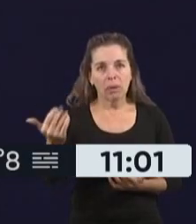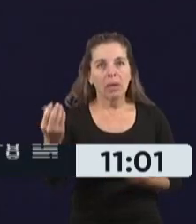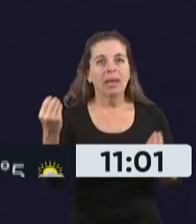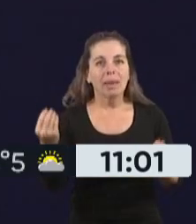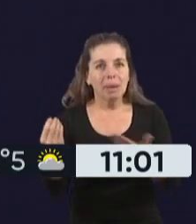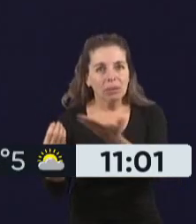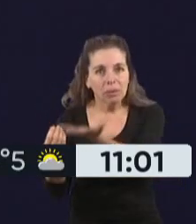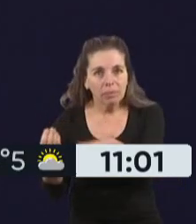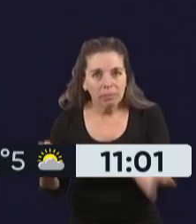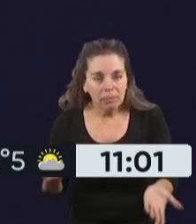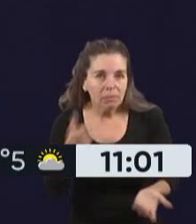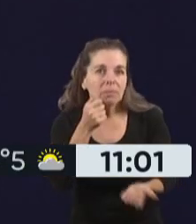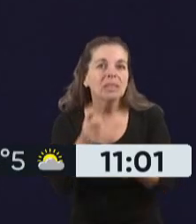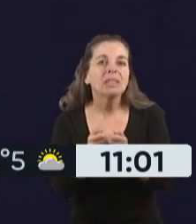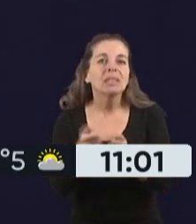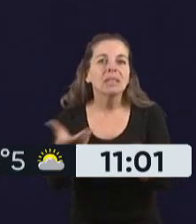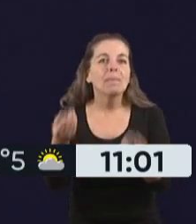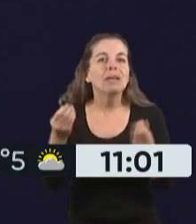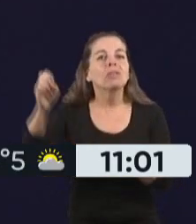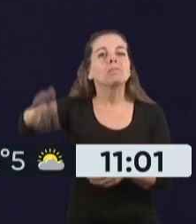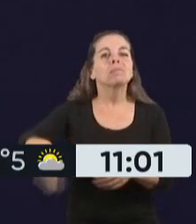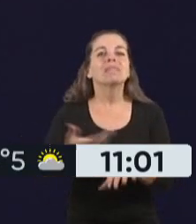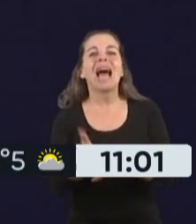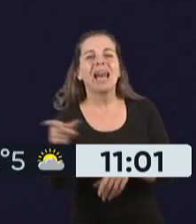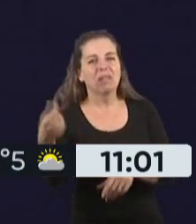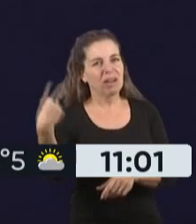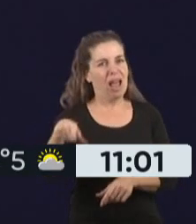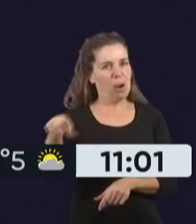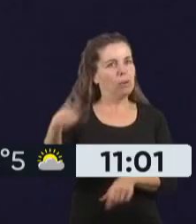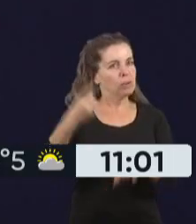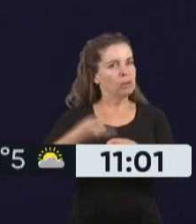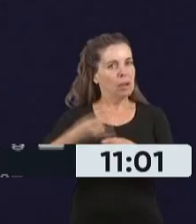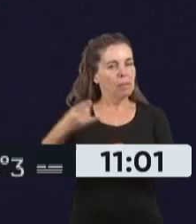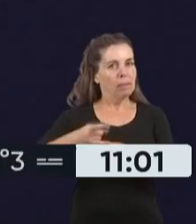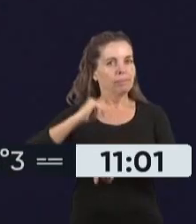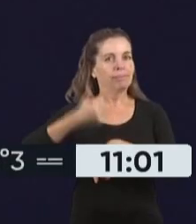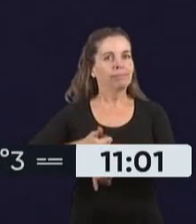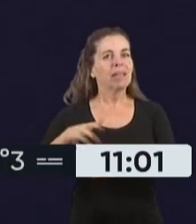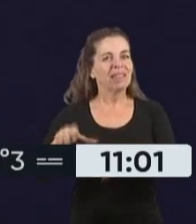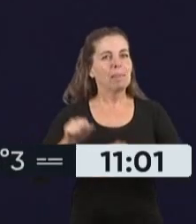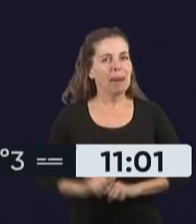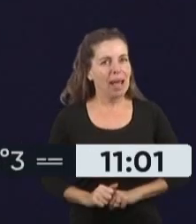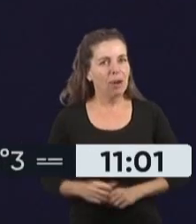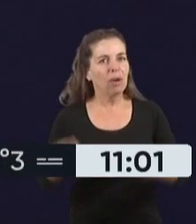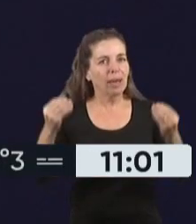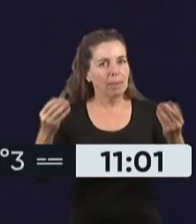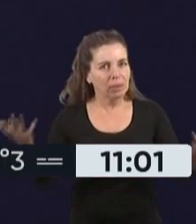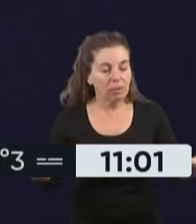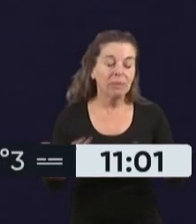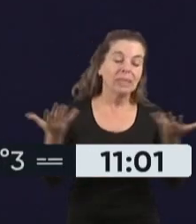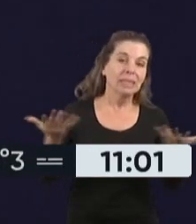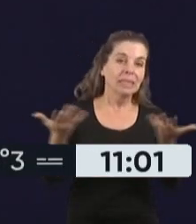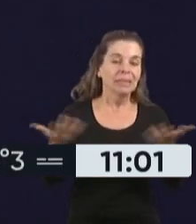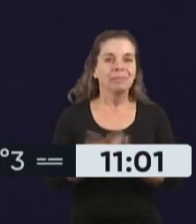pasó? ¿No le sonó el despertador hoy? Qué raro, Jaime, vos llegás siempre a horario. Hay que alejarse de las